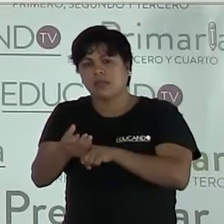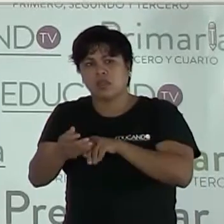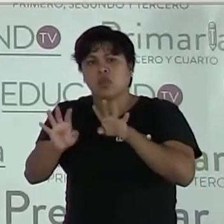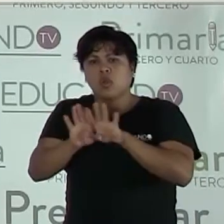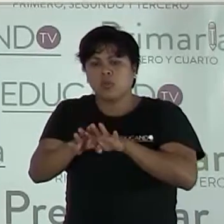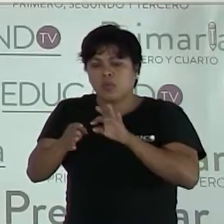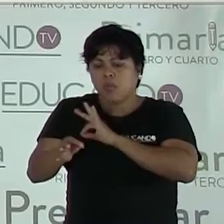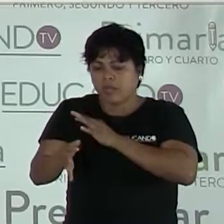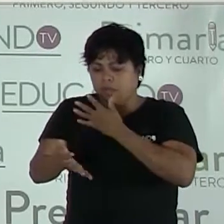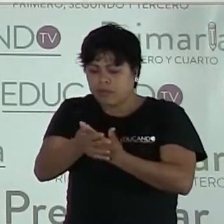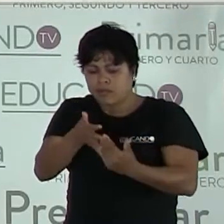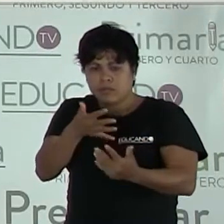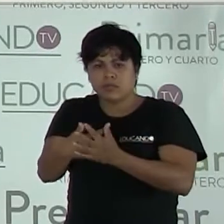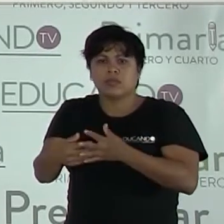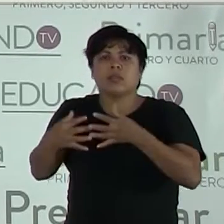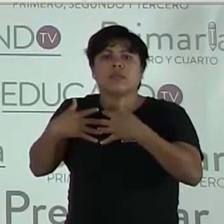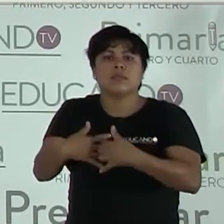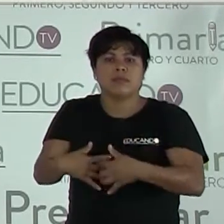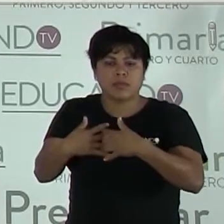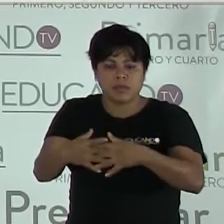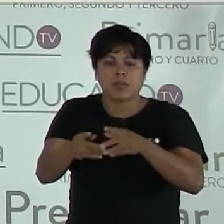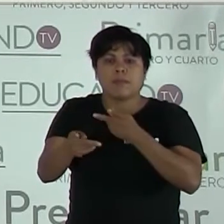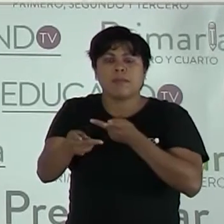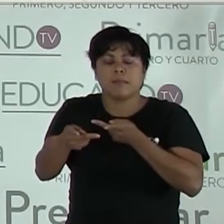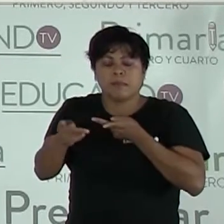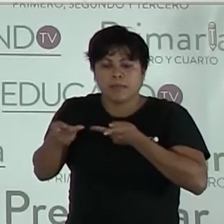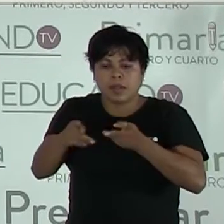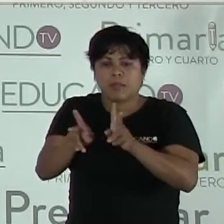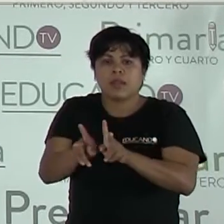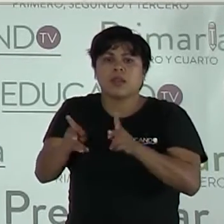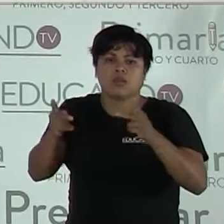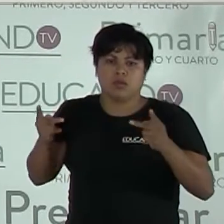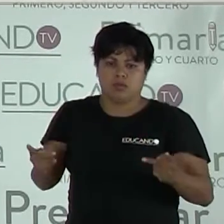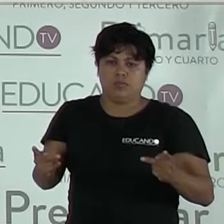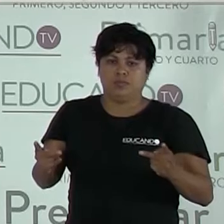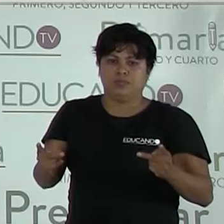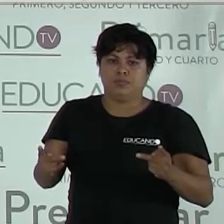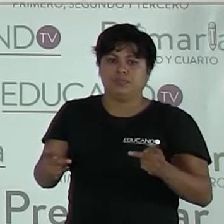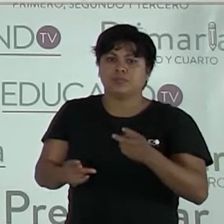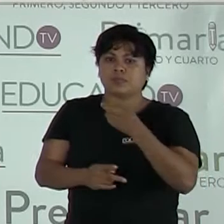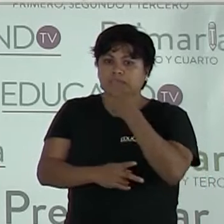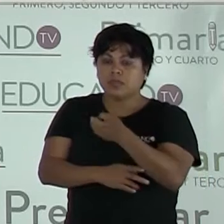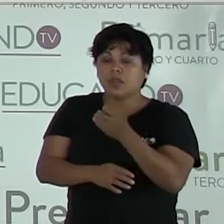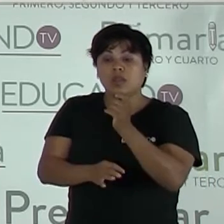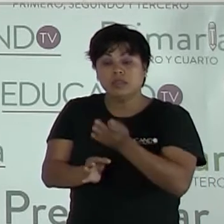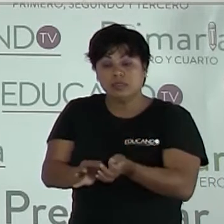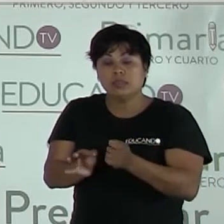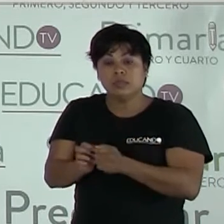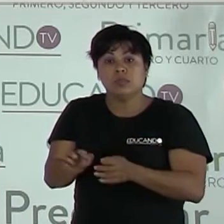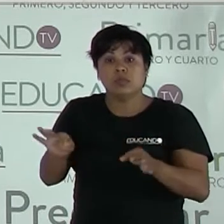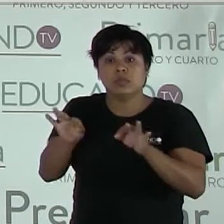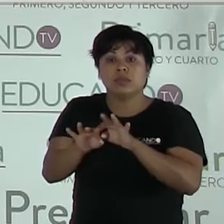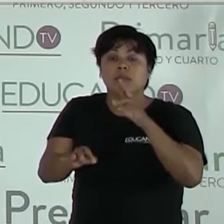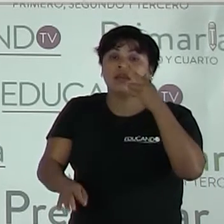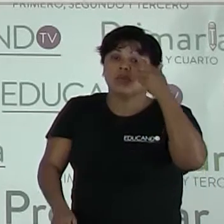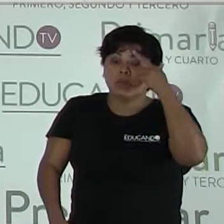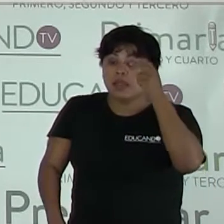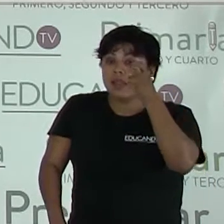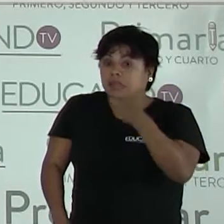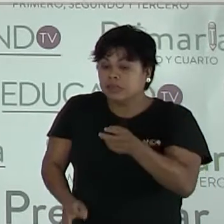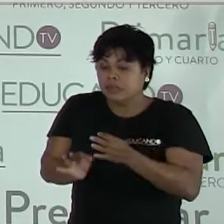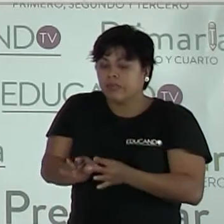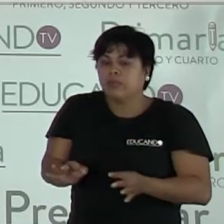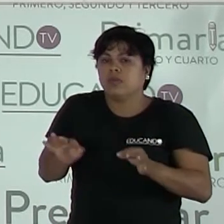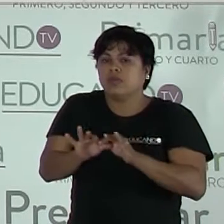la creación del proceso de hacer el periódico. Es muy importante recordar que el